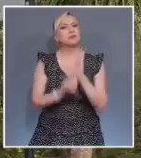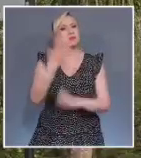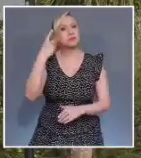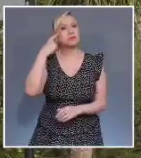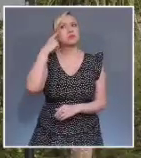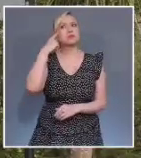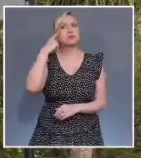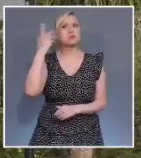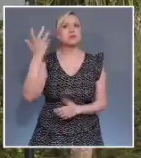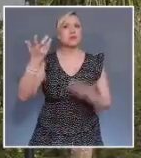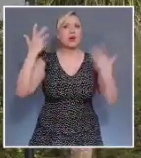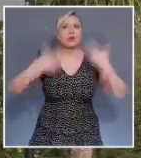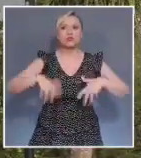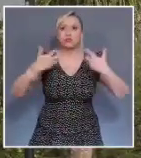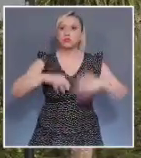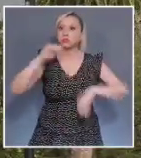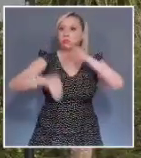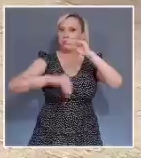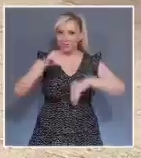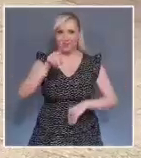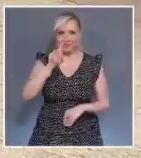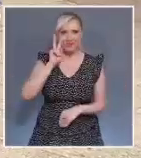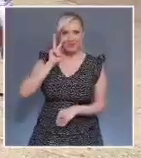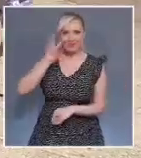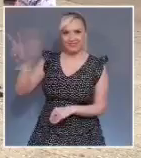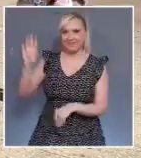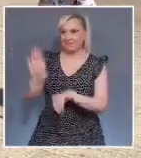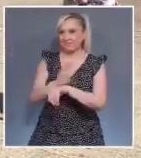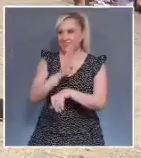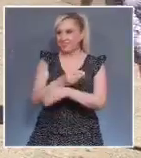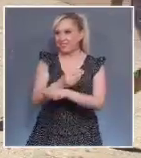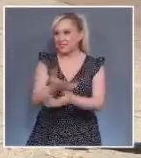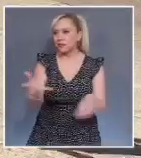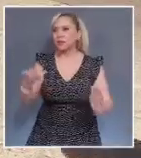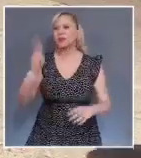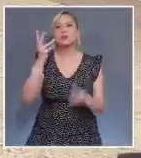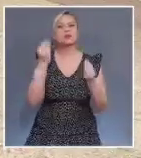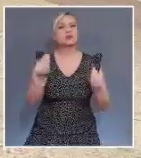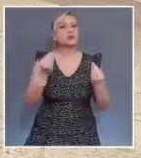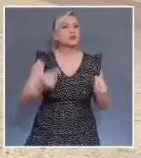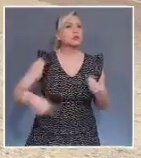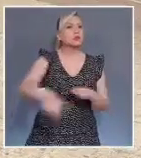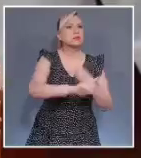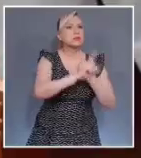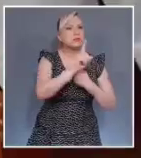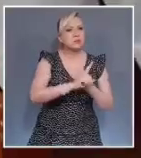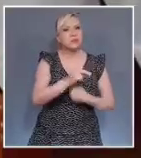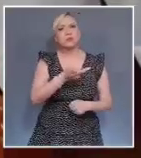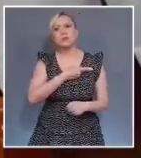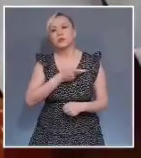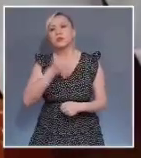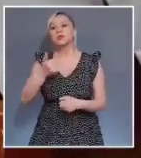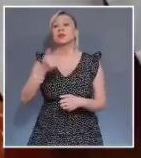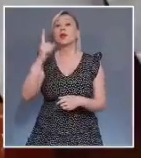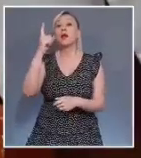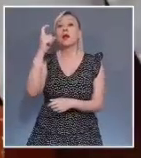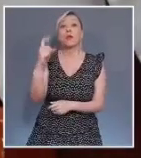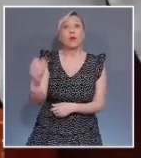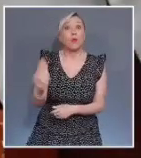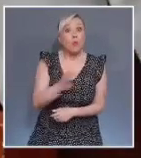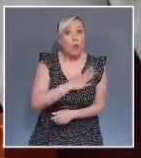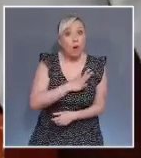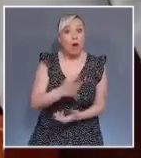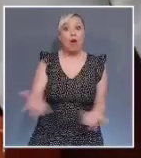muchos beneficios, pero también dejó una huella de desigualdad social y afectación ambiental. Por ello, señaló que el derecho